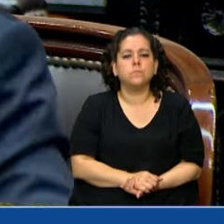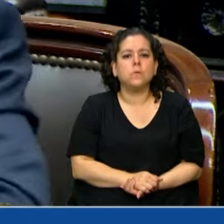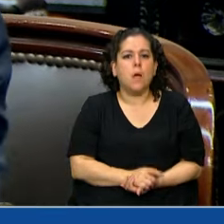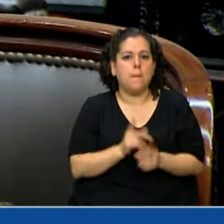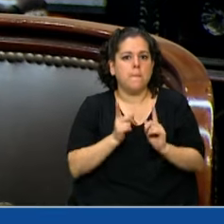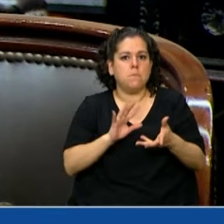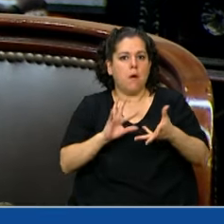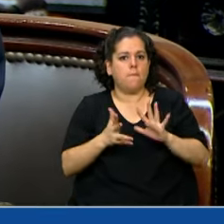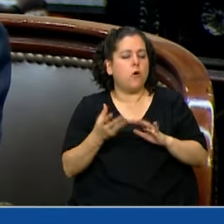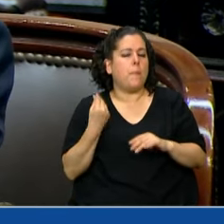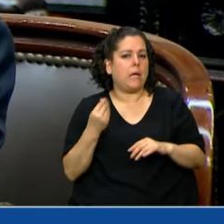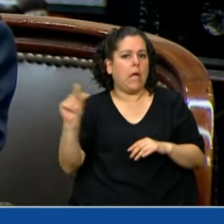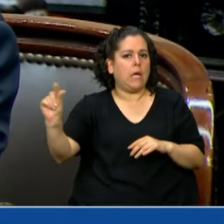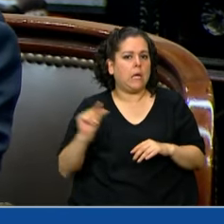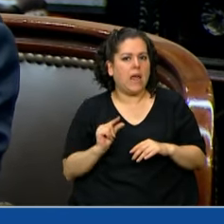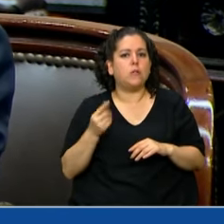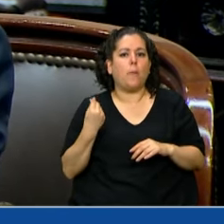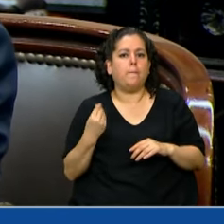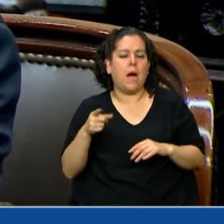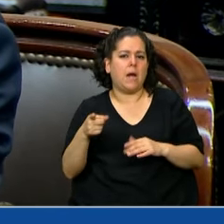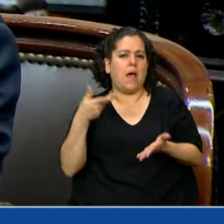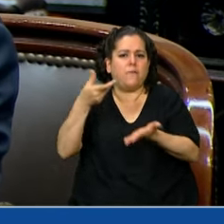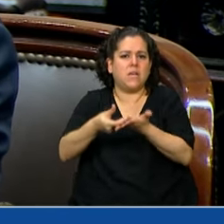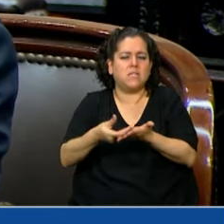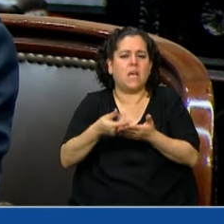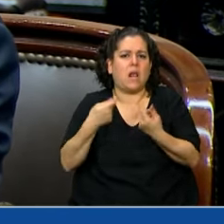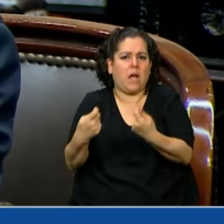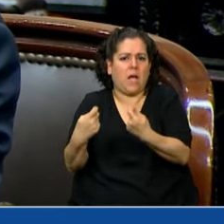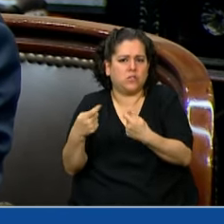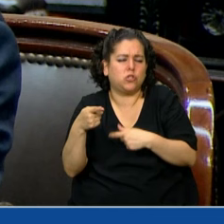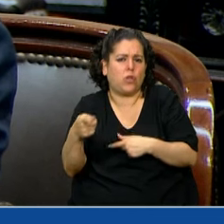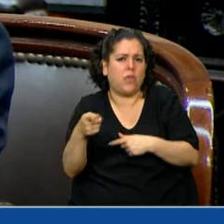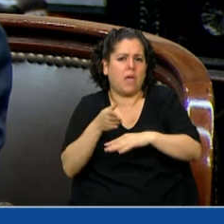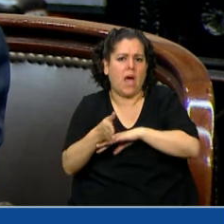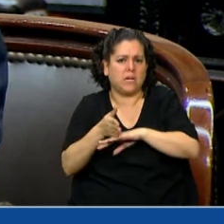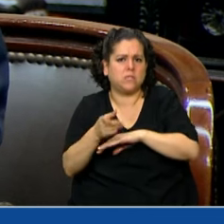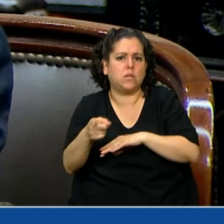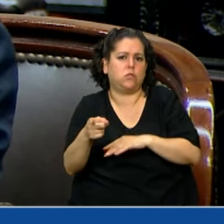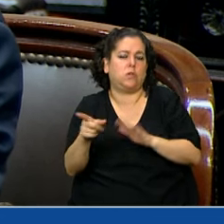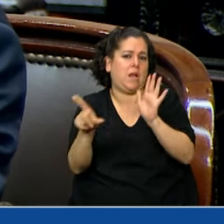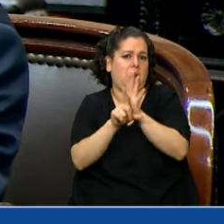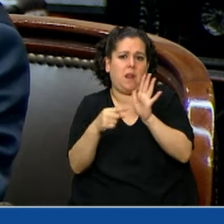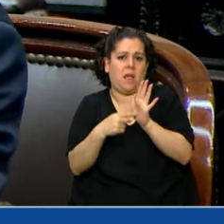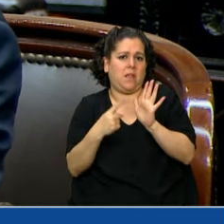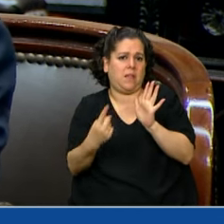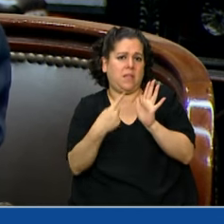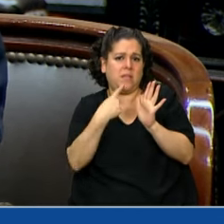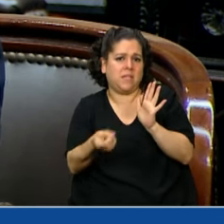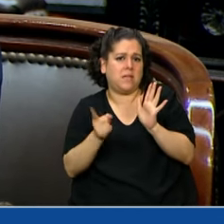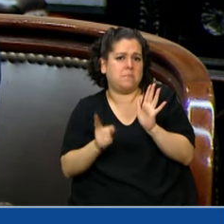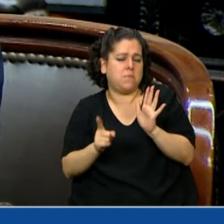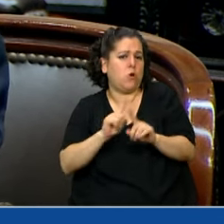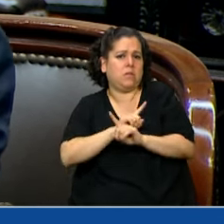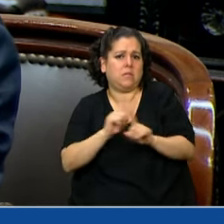de la misma manera que tampoco hay créditos blandos para financiar gastos de acceso que esta misma ley dispone tampoco